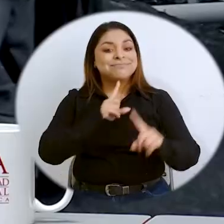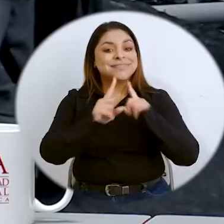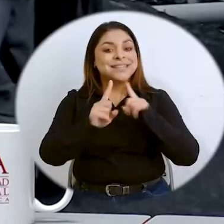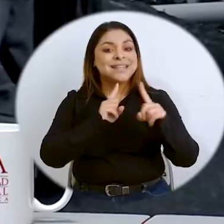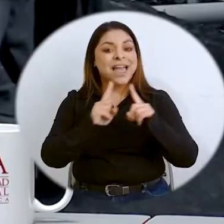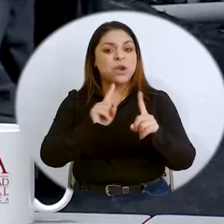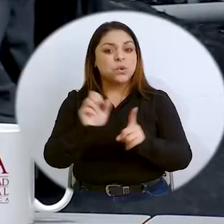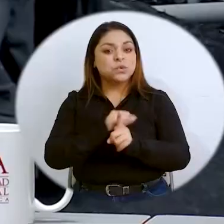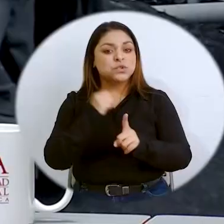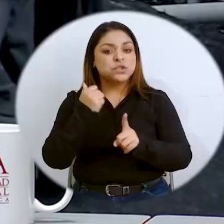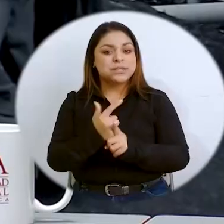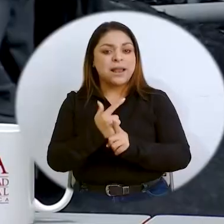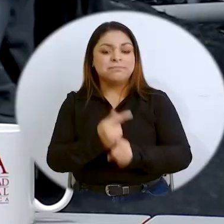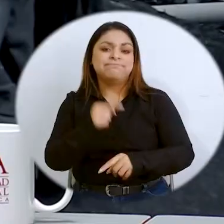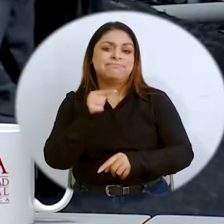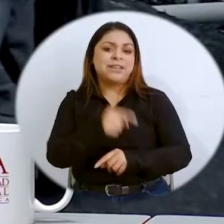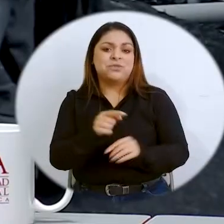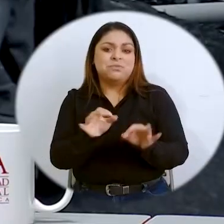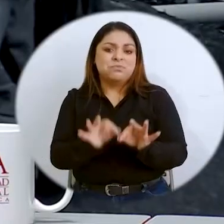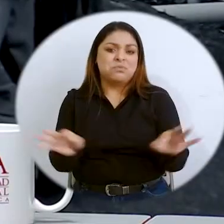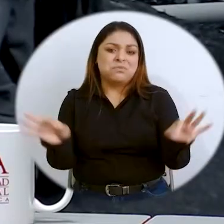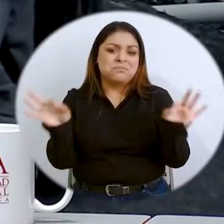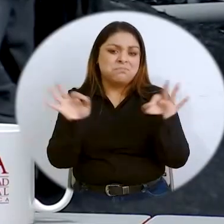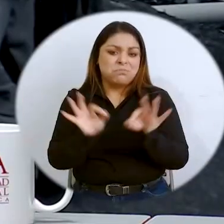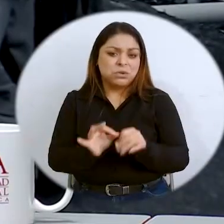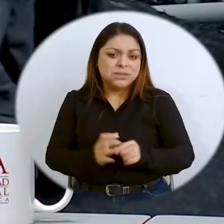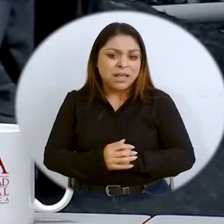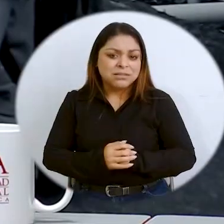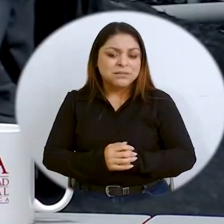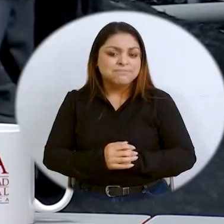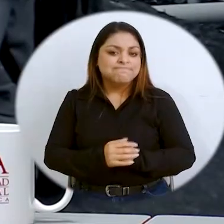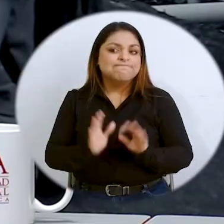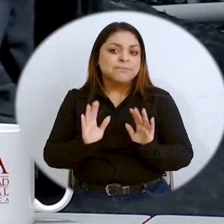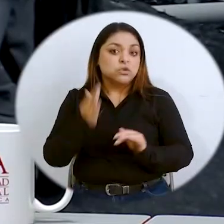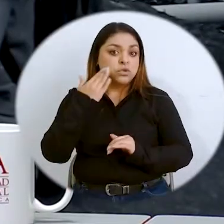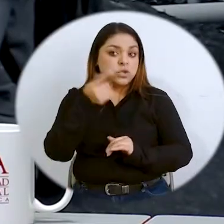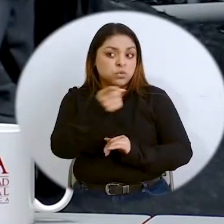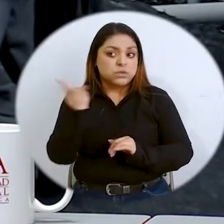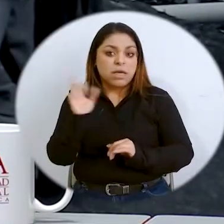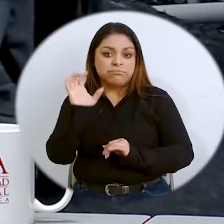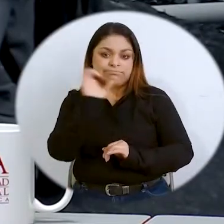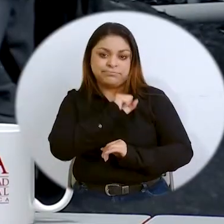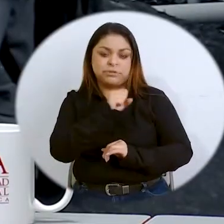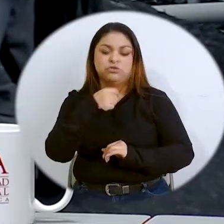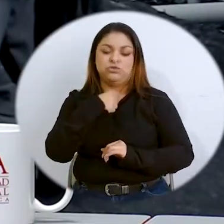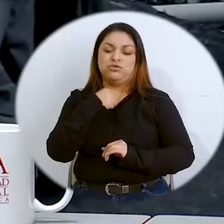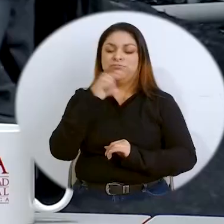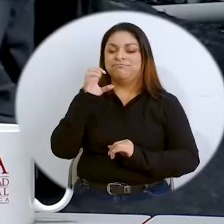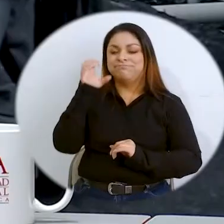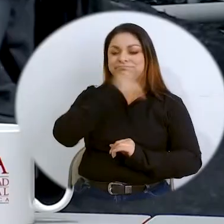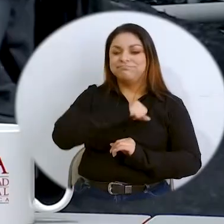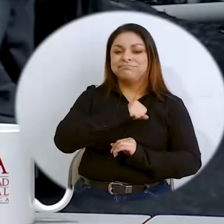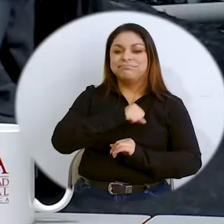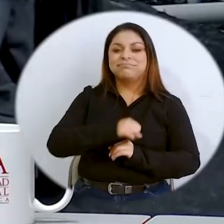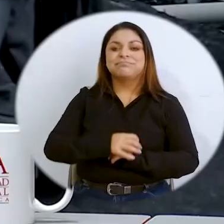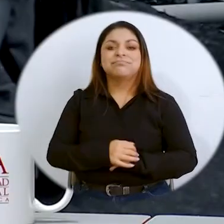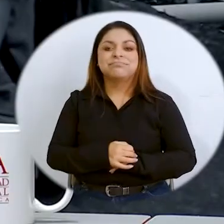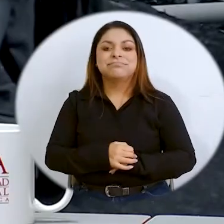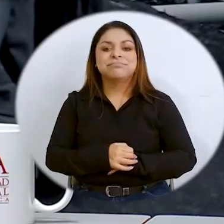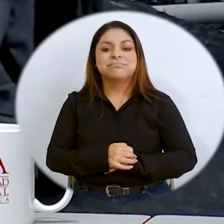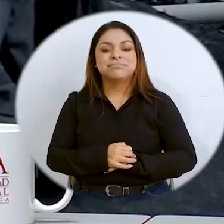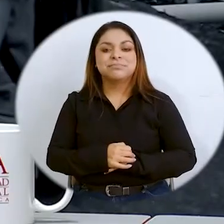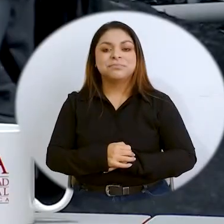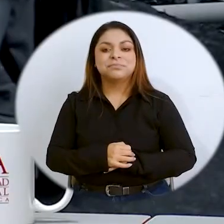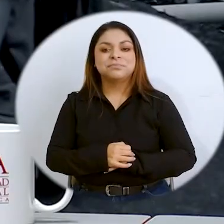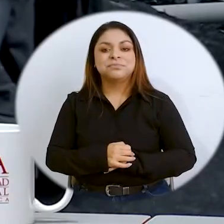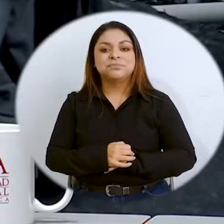Un diálogo social que es muy importante, sobre todo si tomamos en cuenta, no sé si ustedes tuvieron esa percepción, pero por lo menos yo sí.